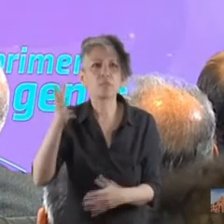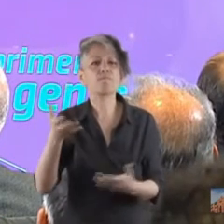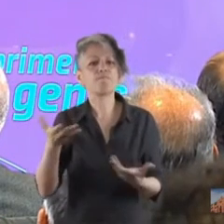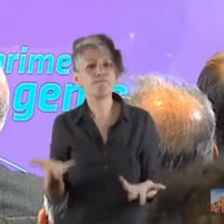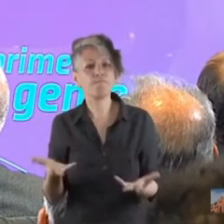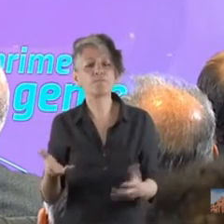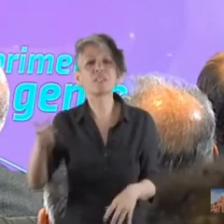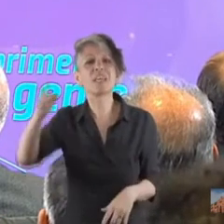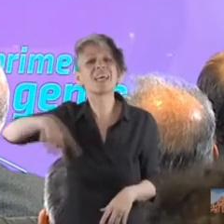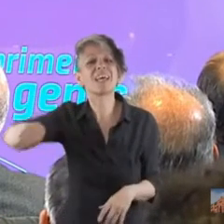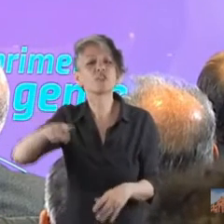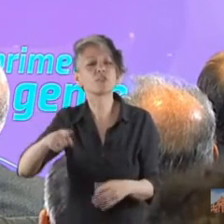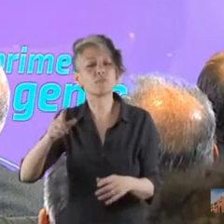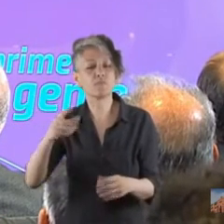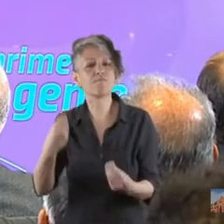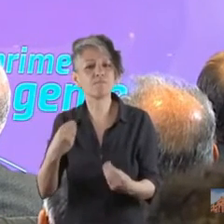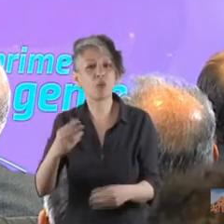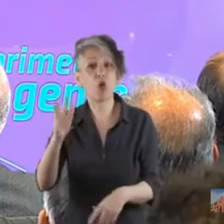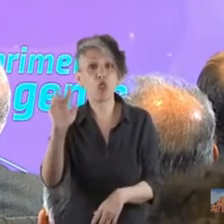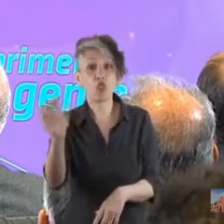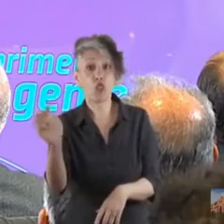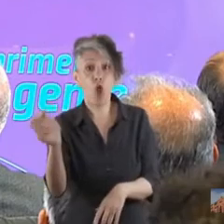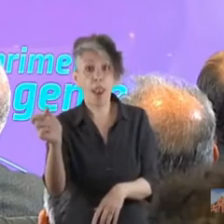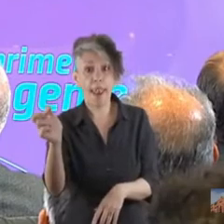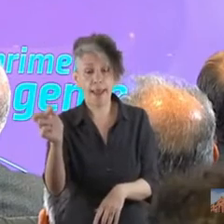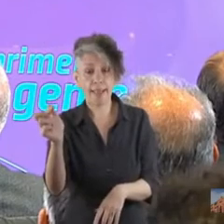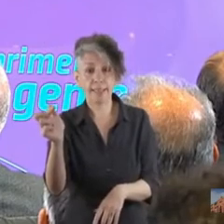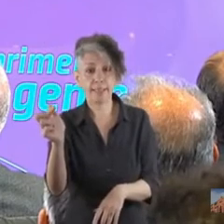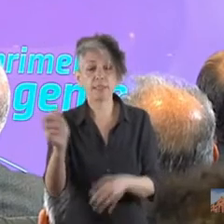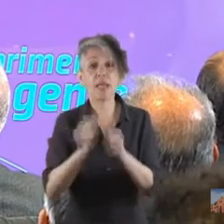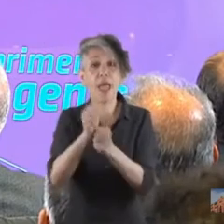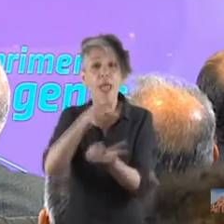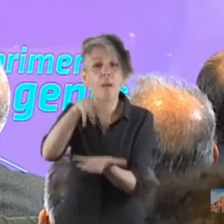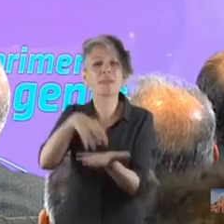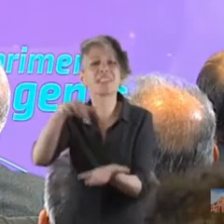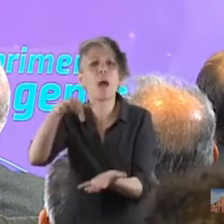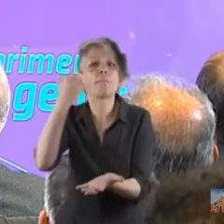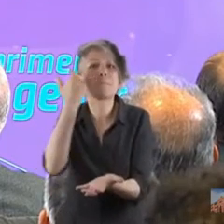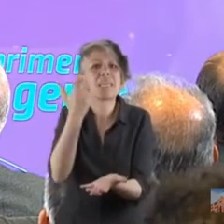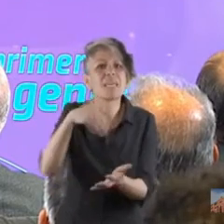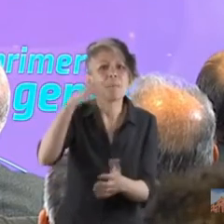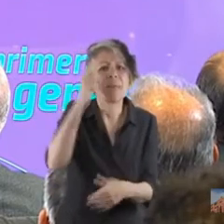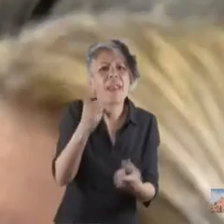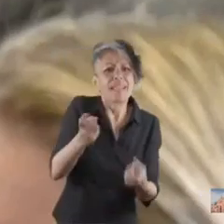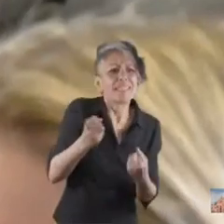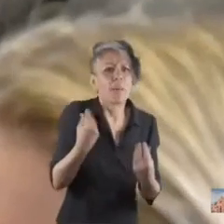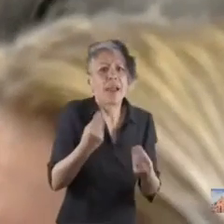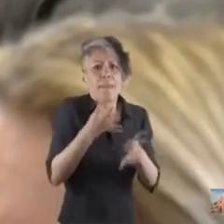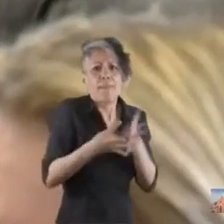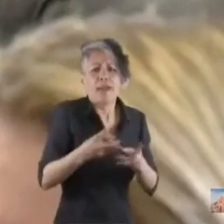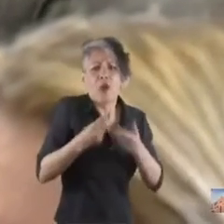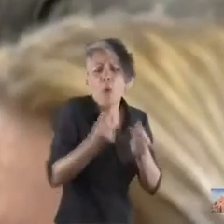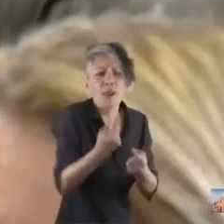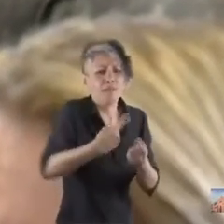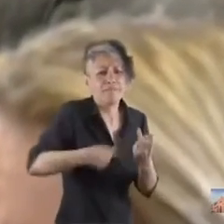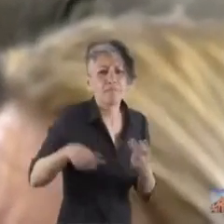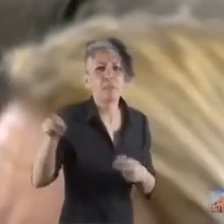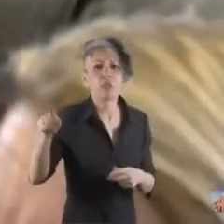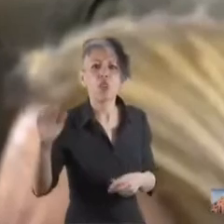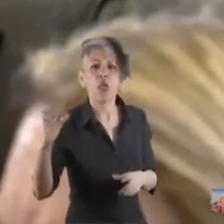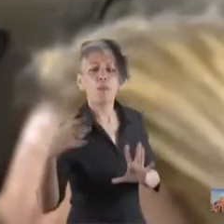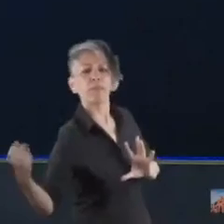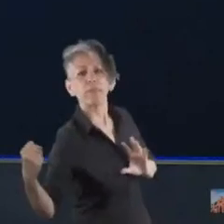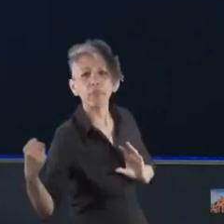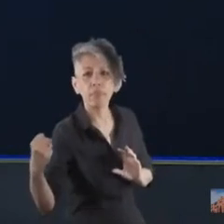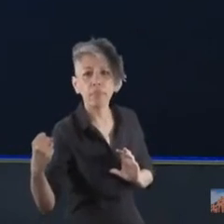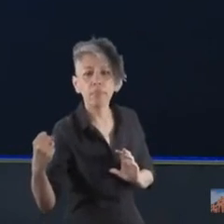apropiaban de los dólares que muchas veces las empresas pyme piden para máquinas o los ciudadanos piden para medicamentos y equipos de salud